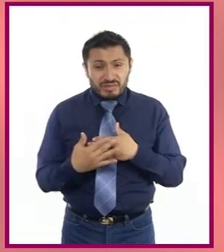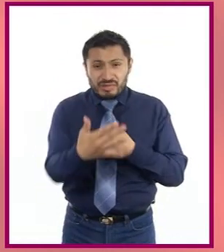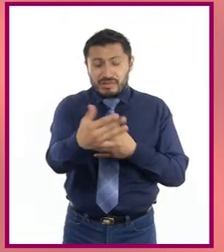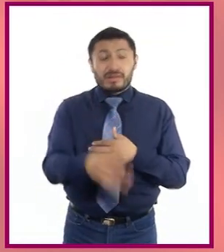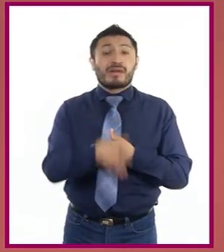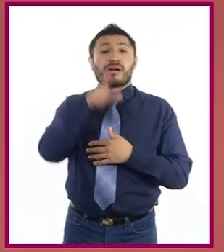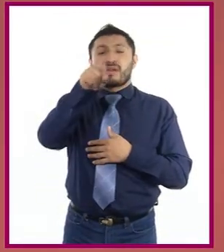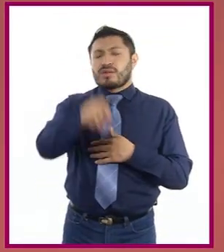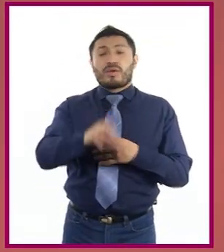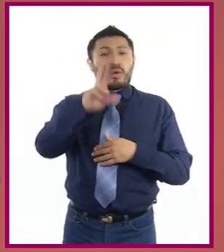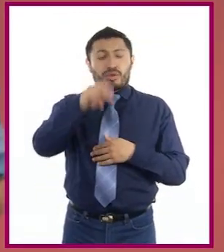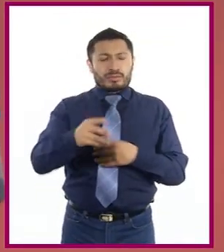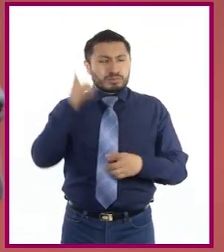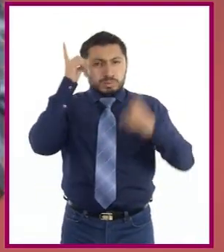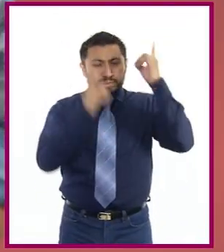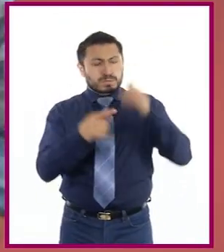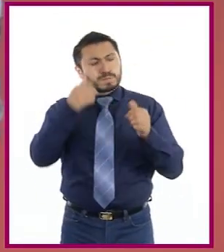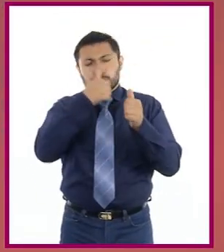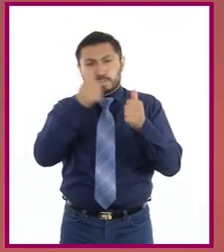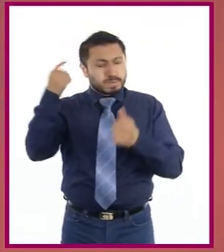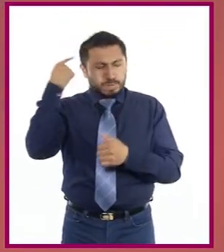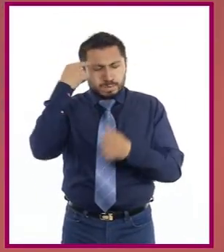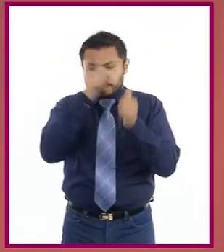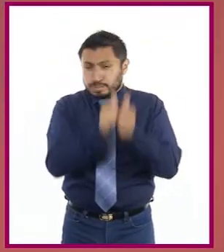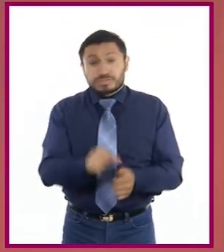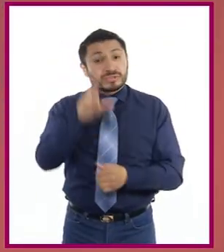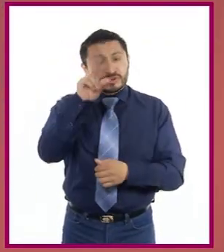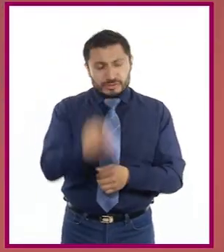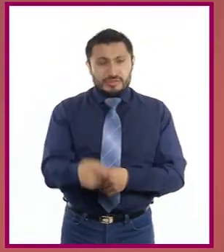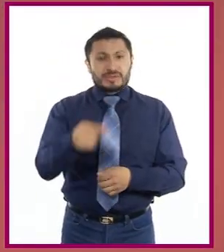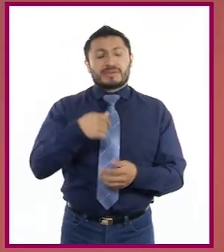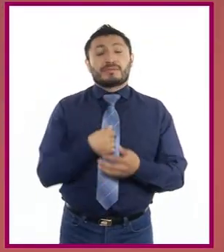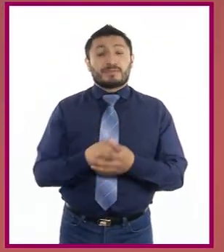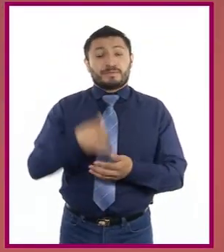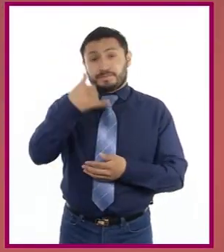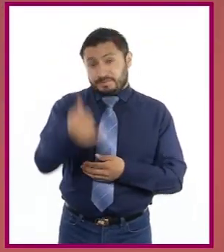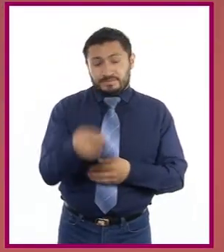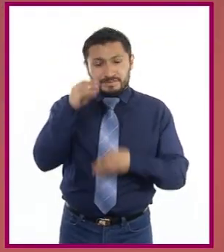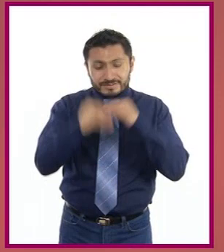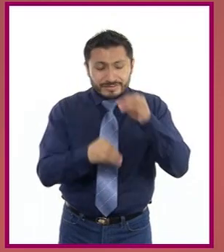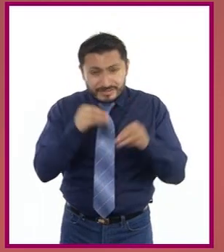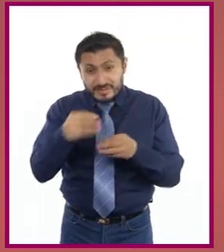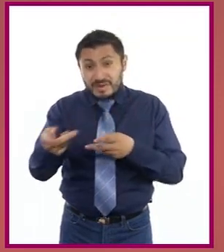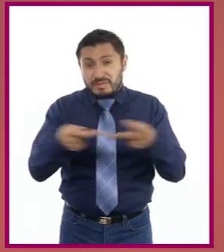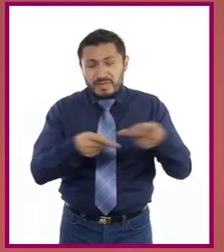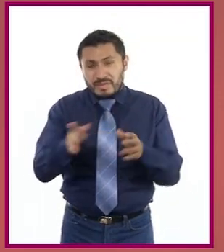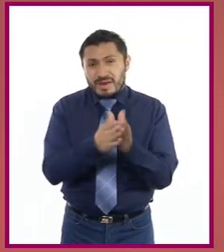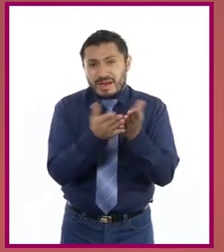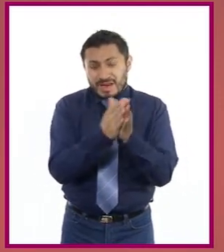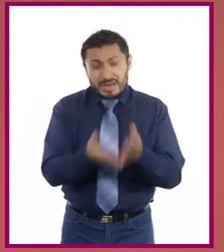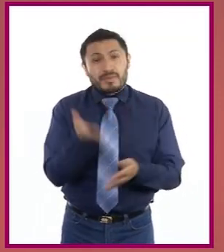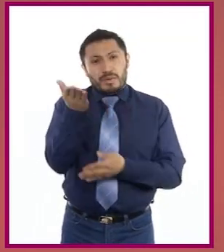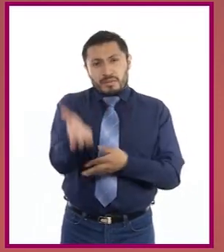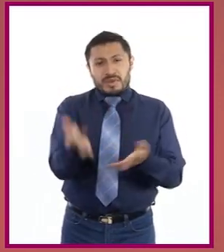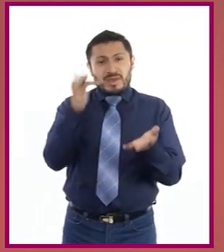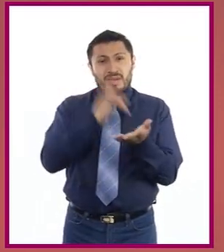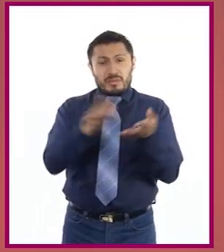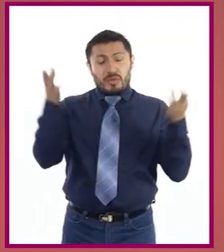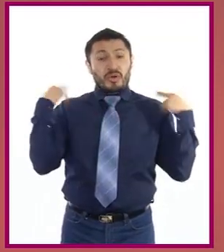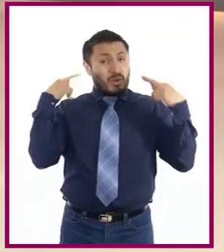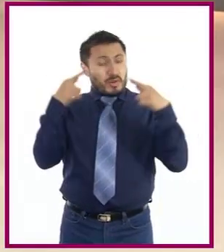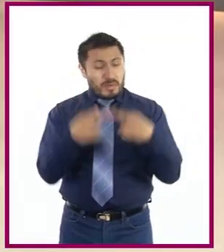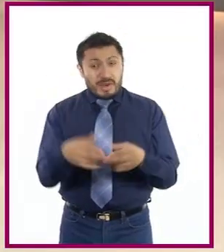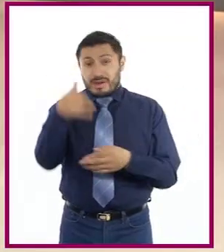con ellas y para resolverlas les propongo consulten su libro de texto, soliciten el apoyo de su maestra o